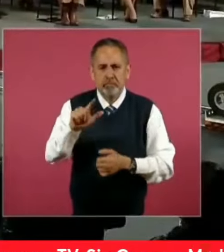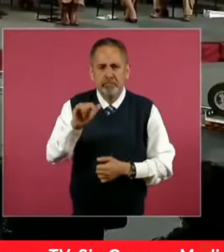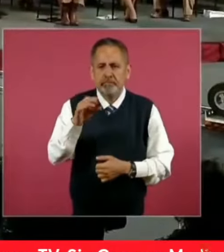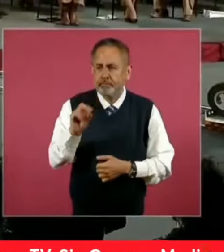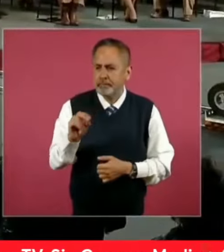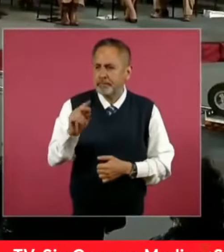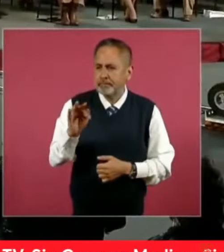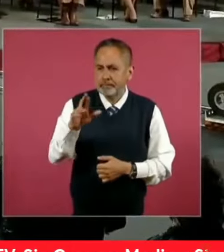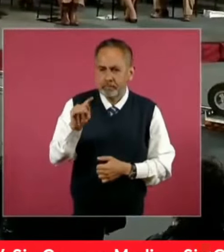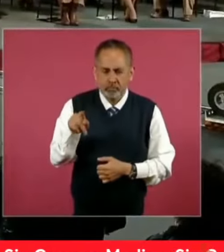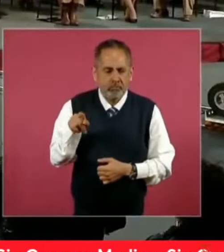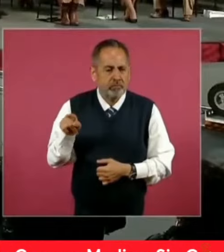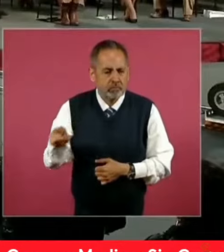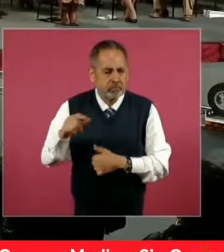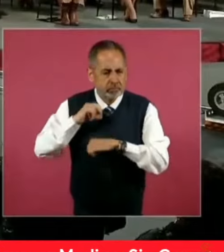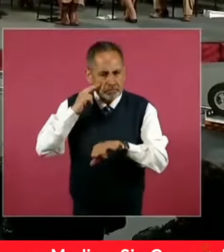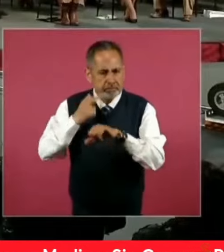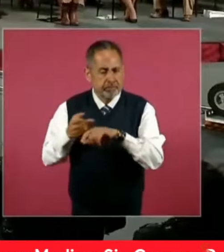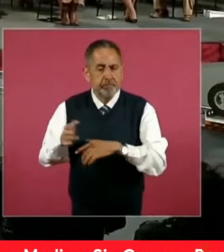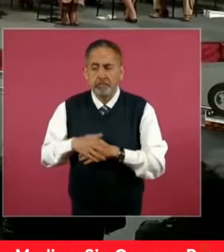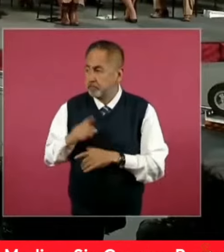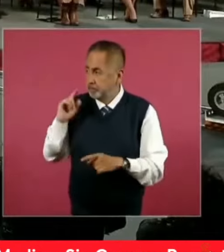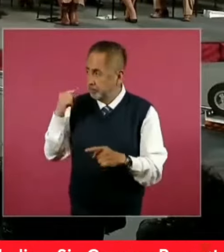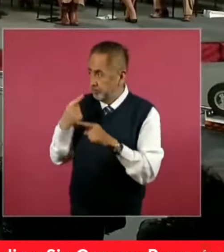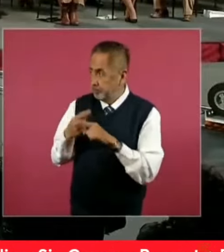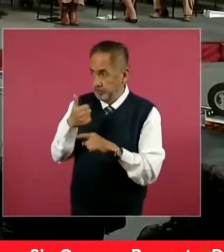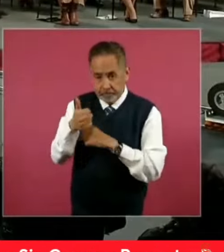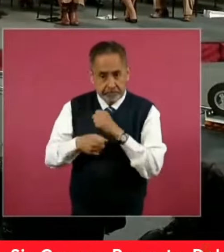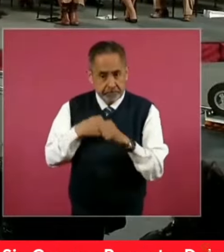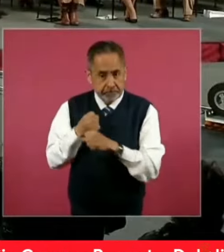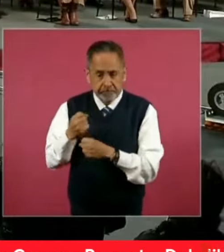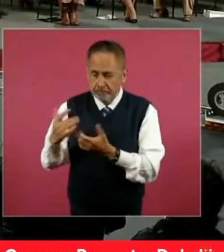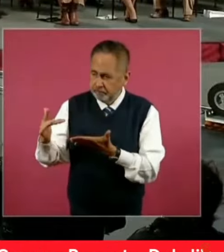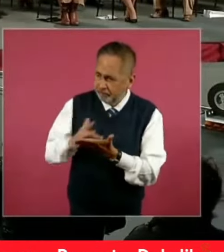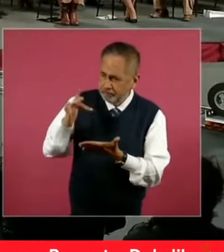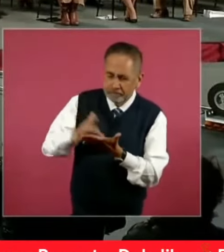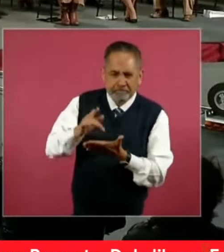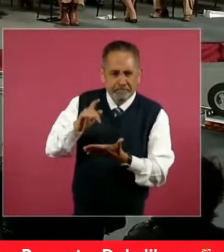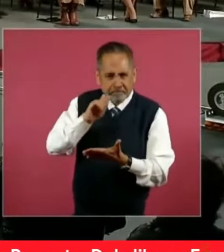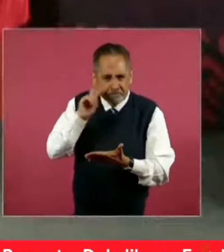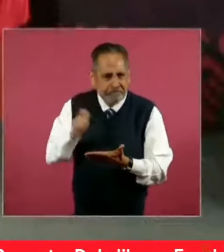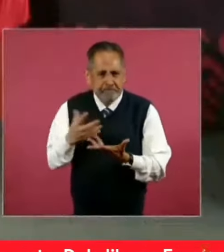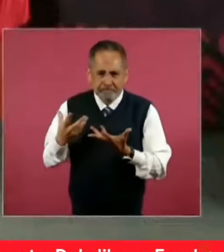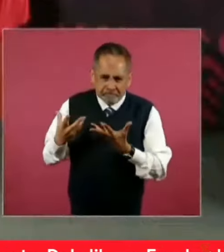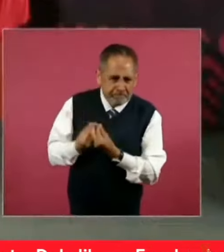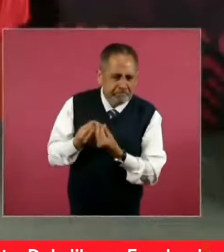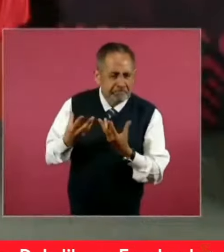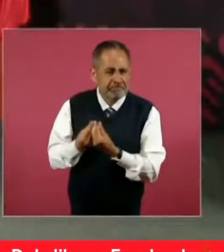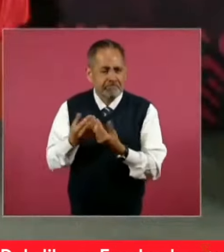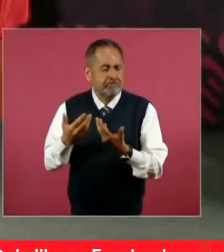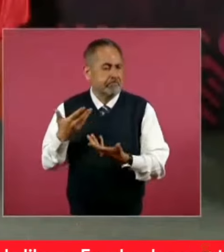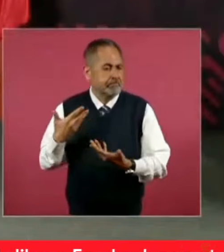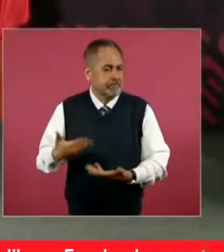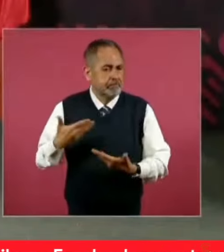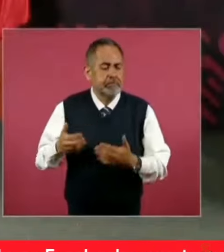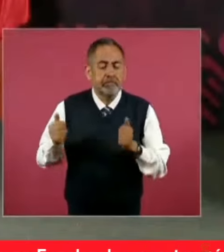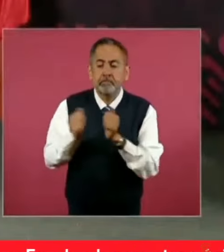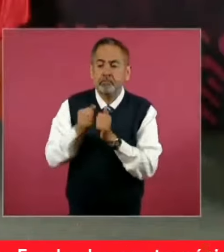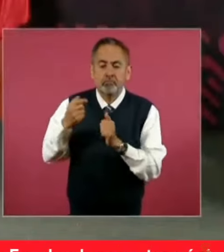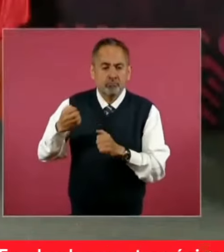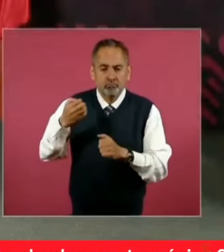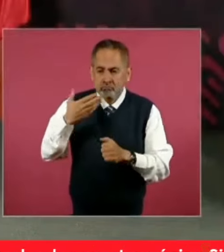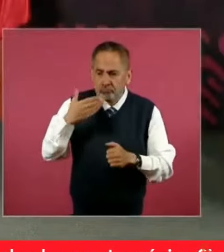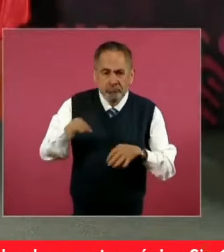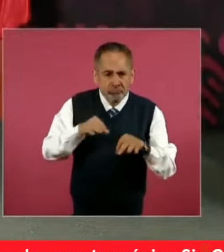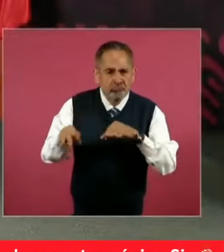Fraustro, que a lo largo de estos años nos ha brindado su amistad, además de que junto con su excelente